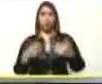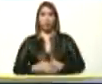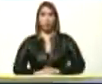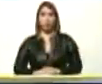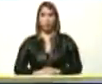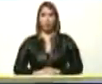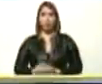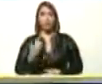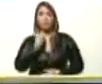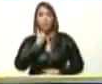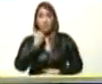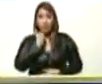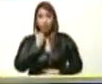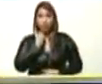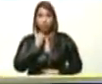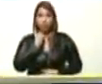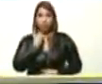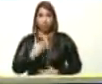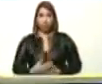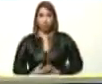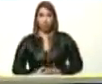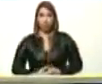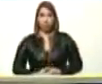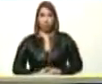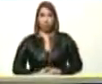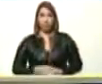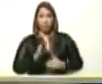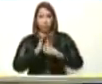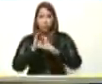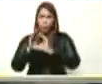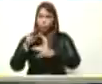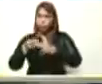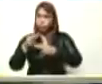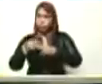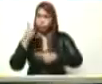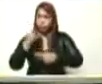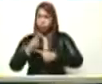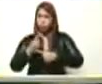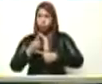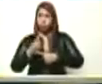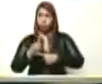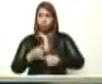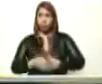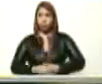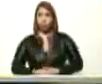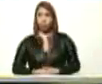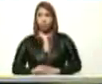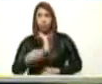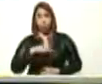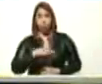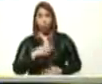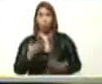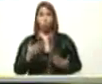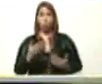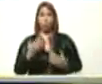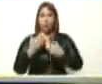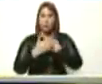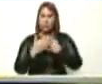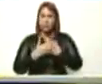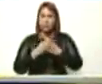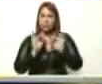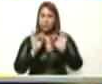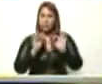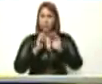Es una enfermedad de cuidado, de peligro, que la hemos tratado con mucho